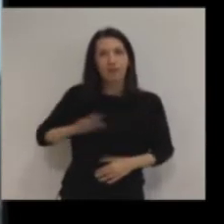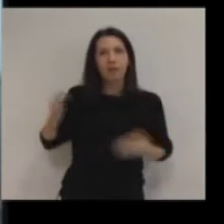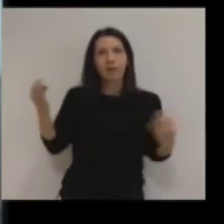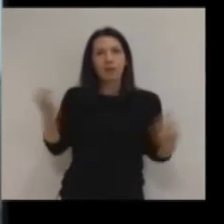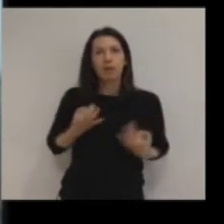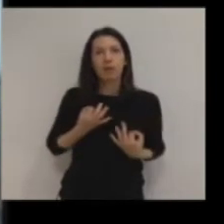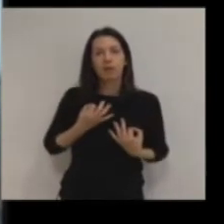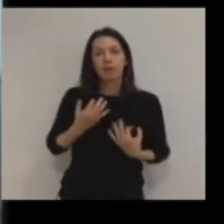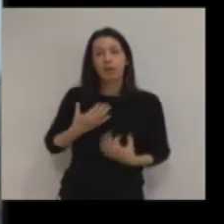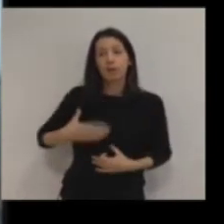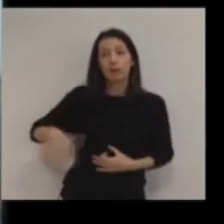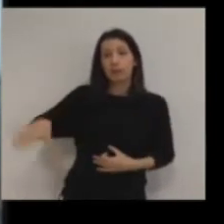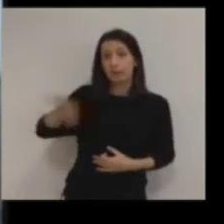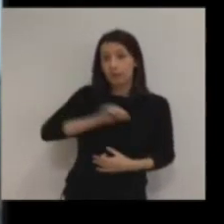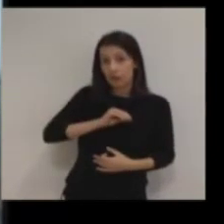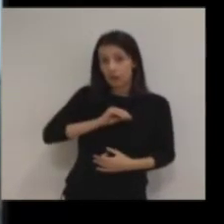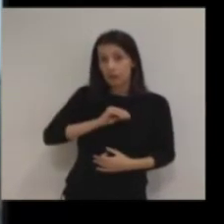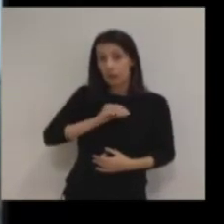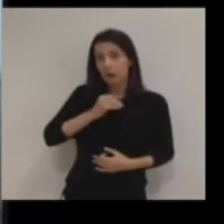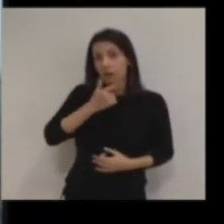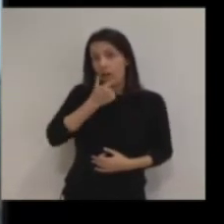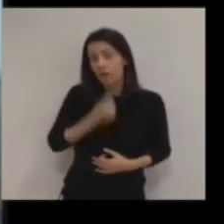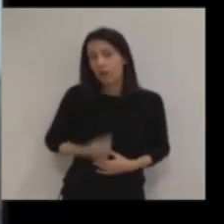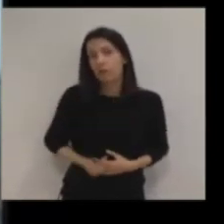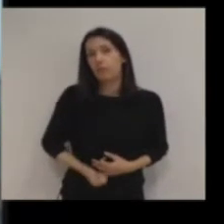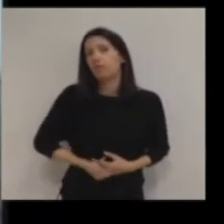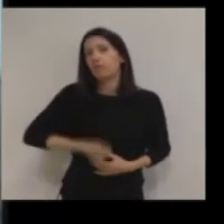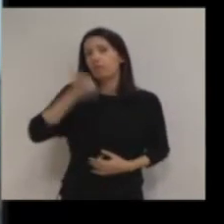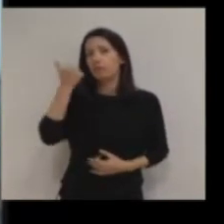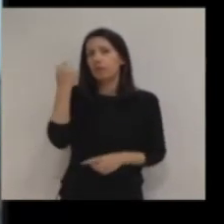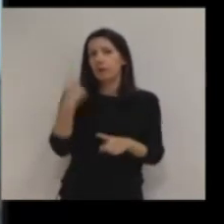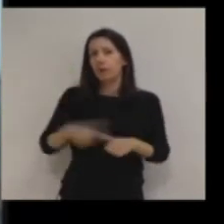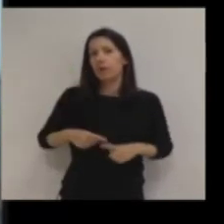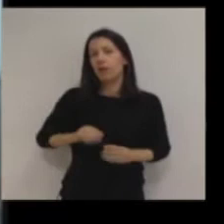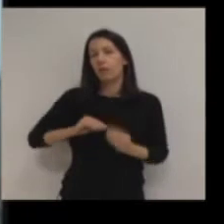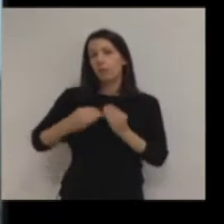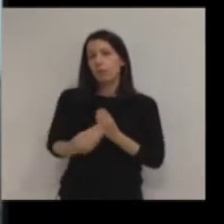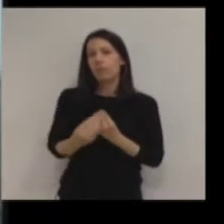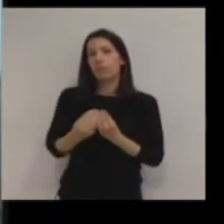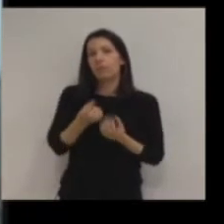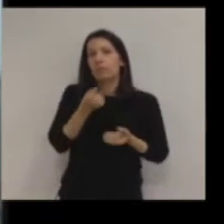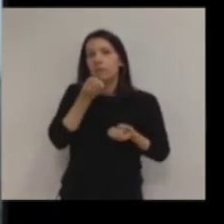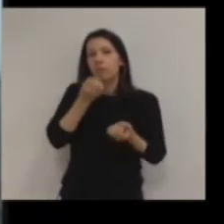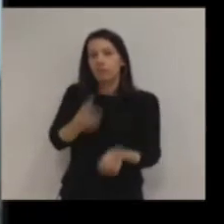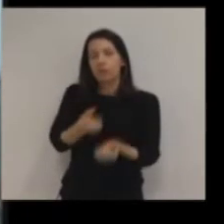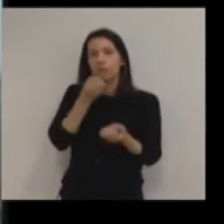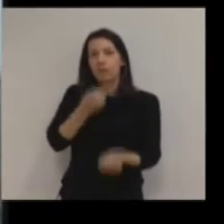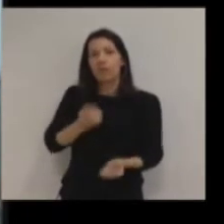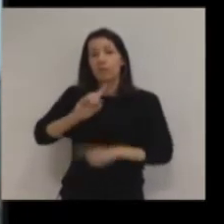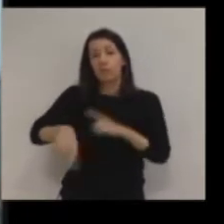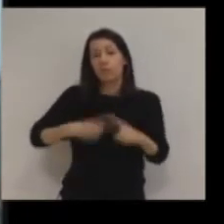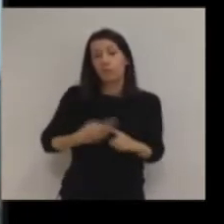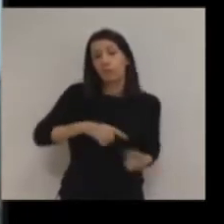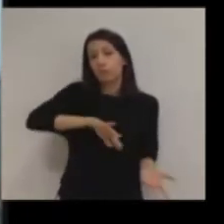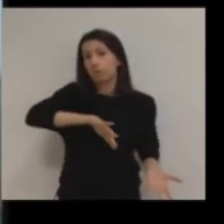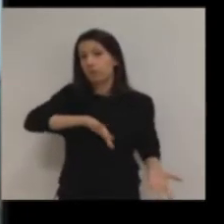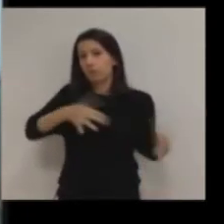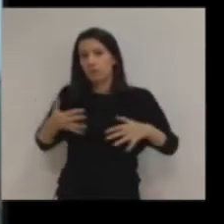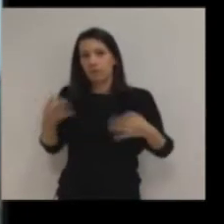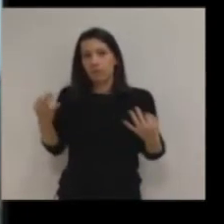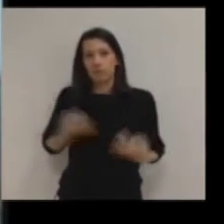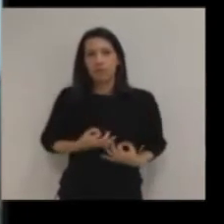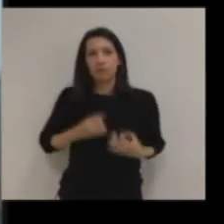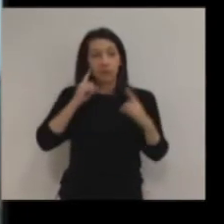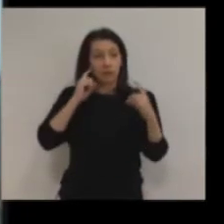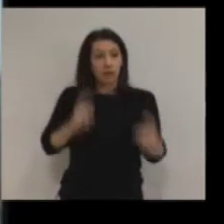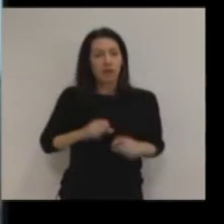la comprensión de la documentación, de la información y de la ejecución con